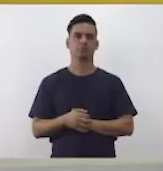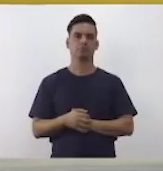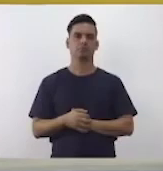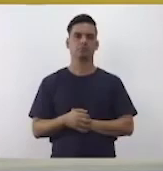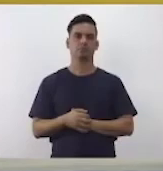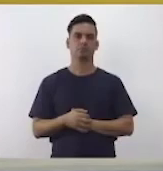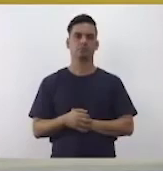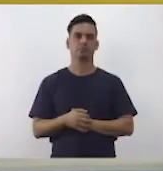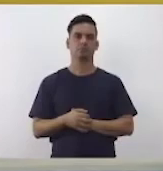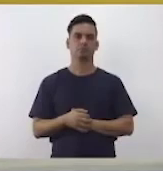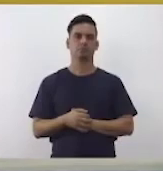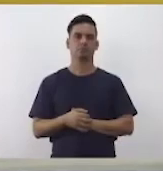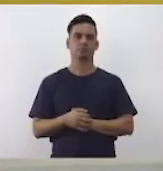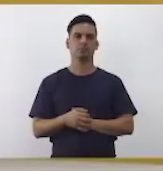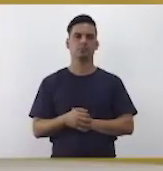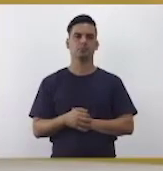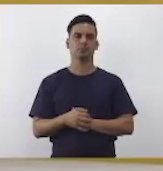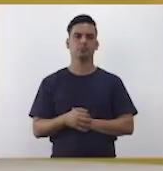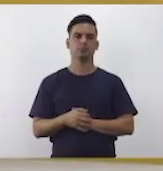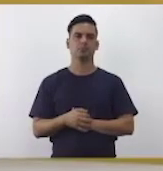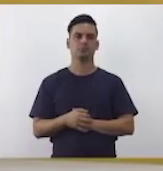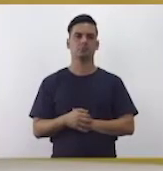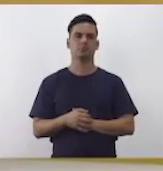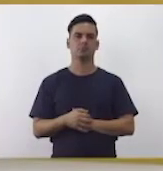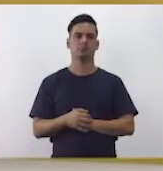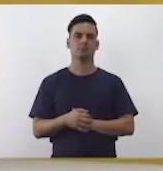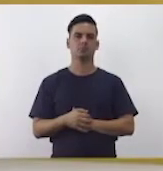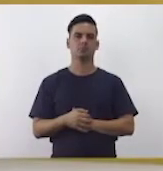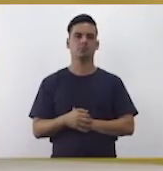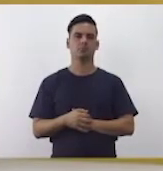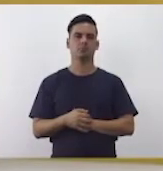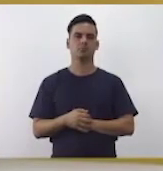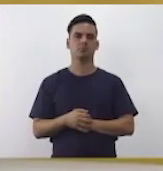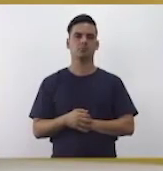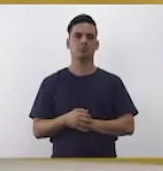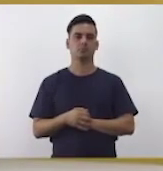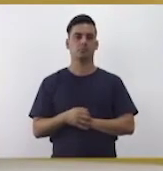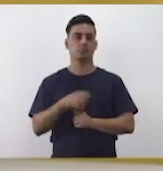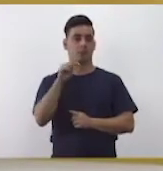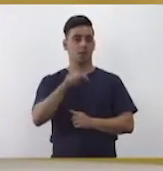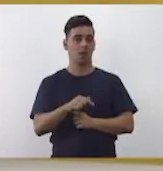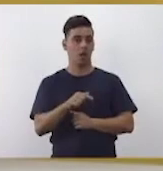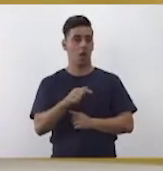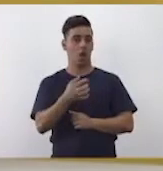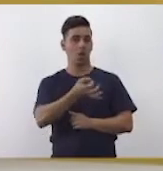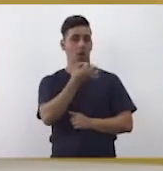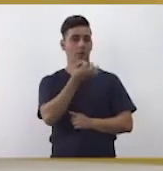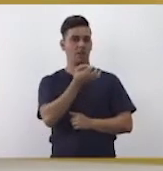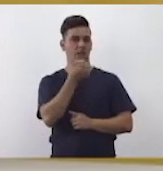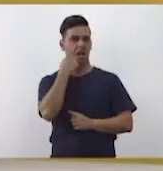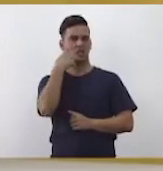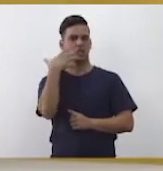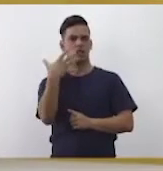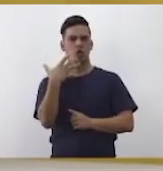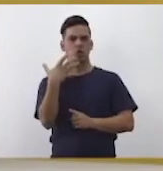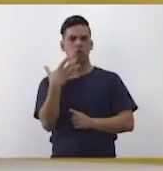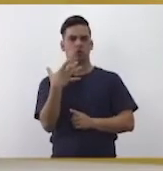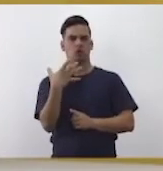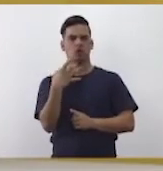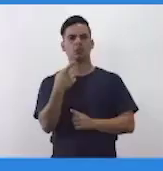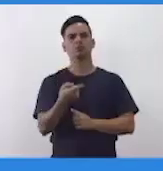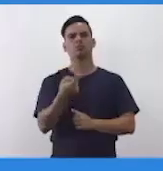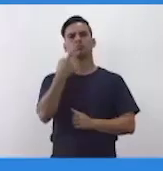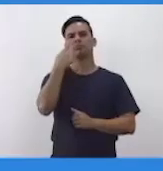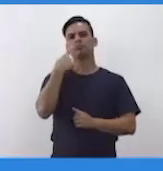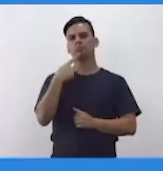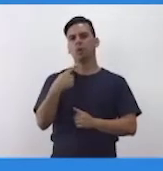Continuamos entonces. Vamos a hacer referencia a la importancia de la respiración